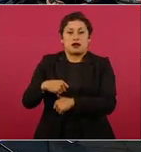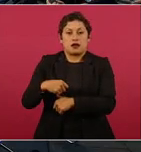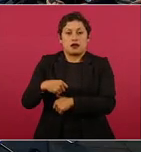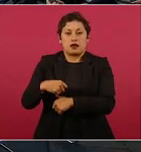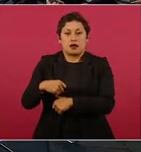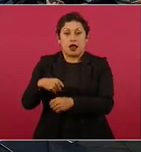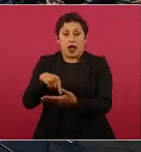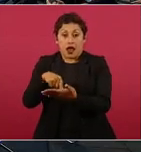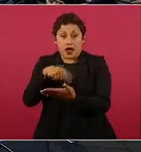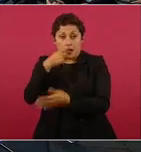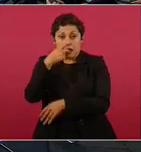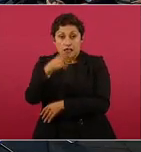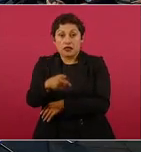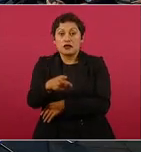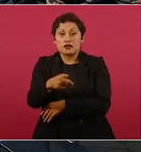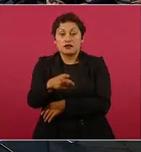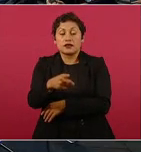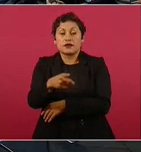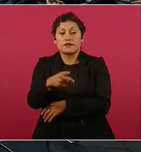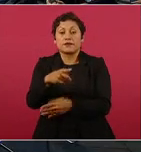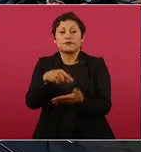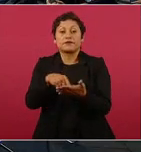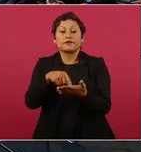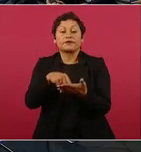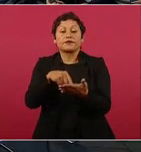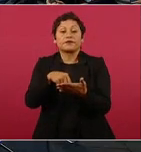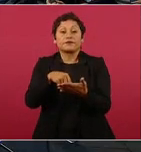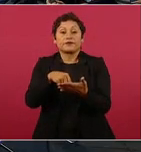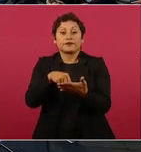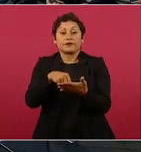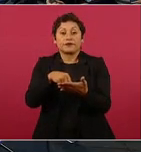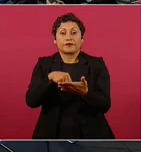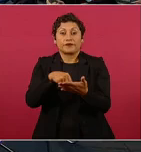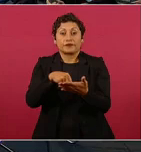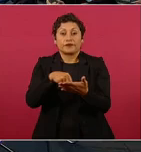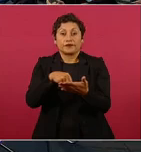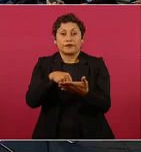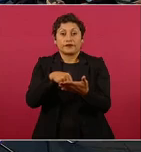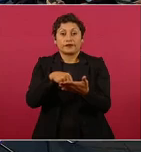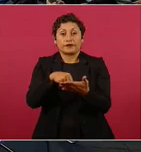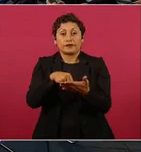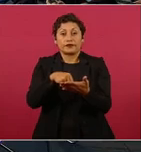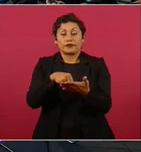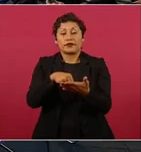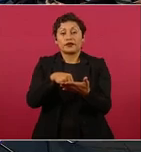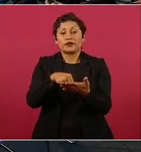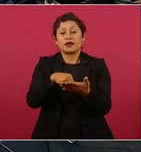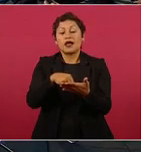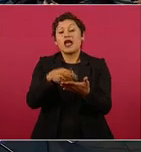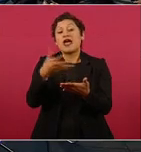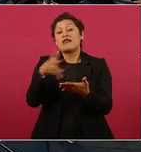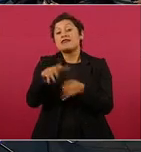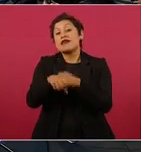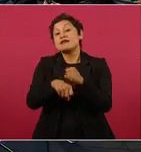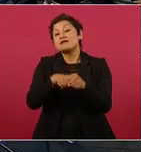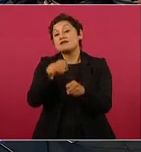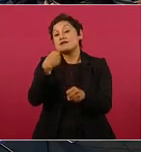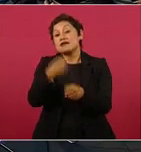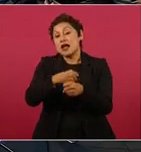con un mínimo de 10 años de